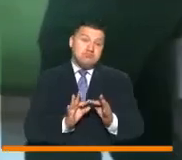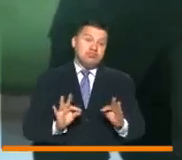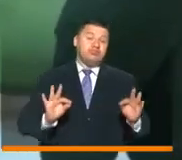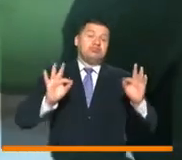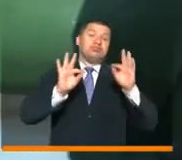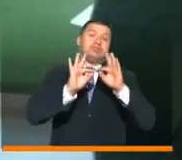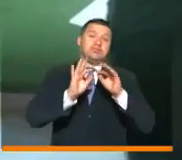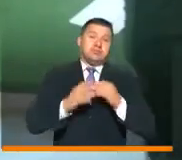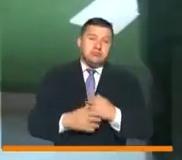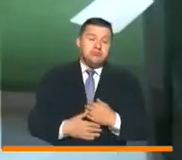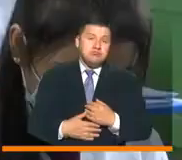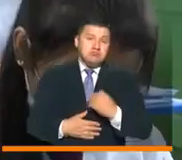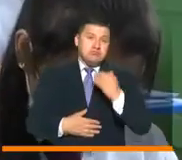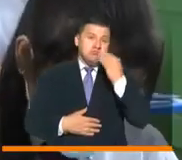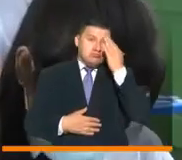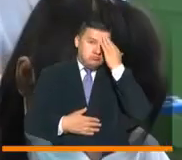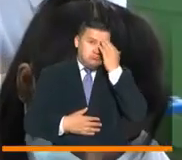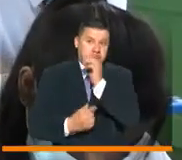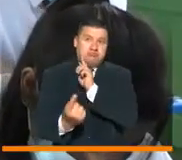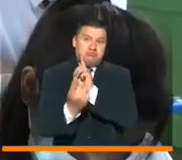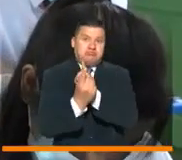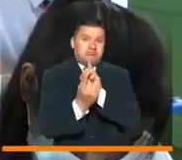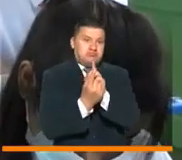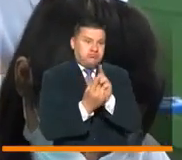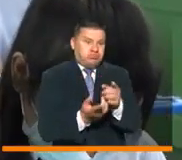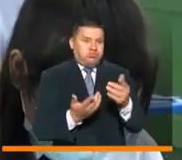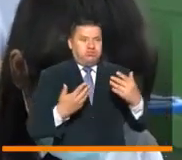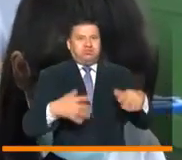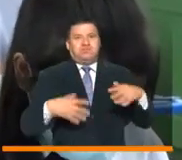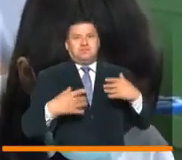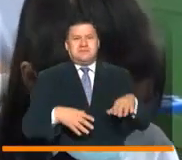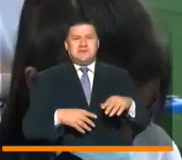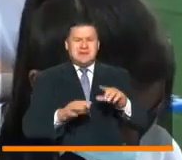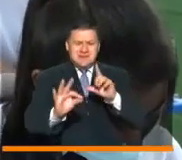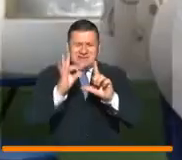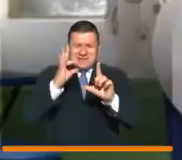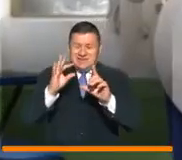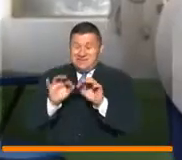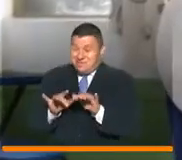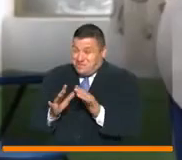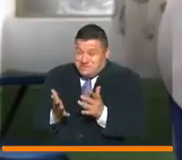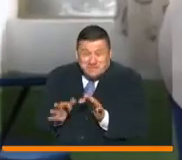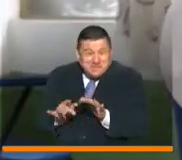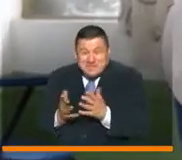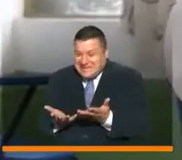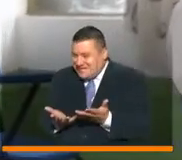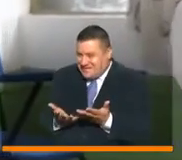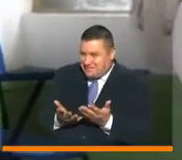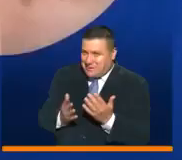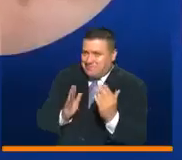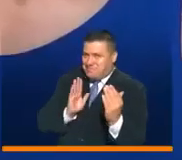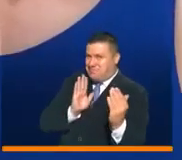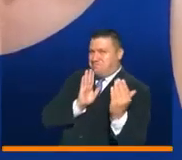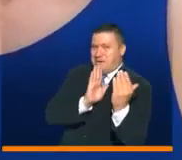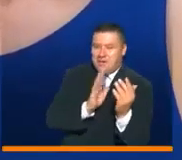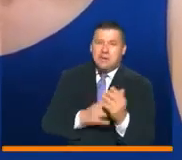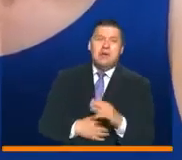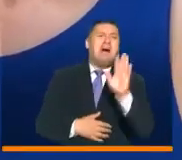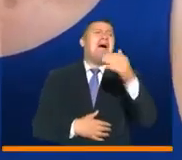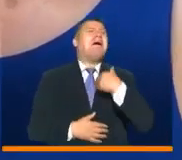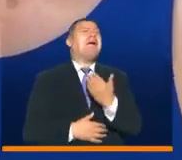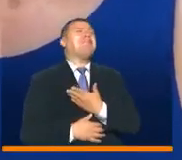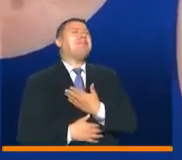importante tener esa cercanía con ellos, no ya detrás de la cámara, sino digamos que directamente, ¿no? Él me dice,